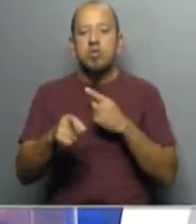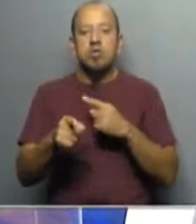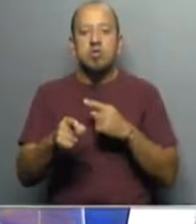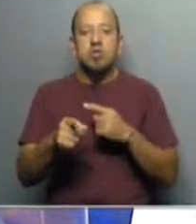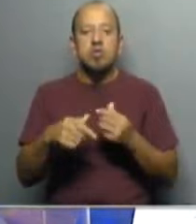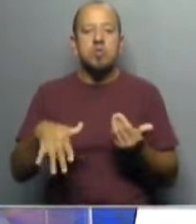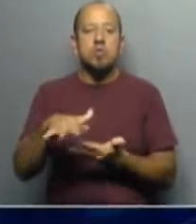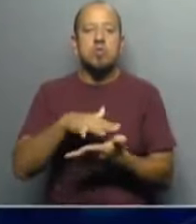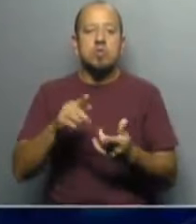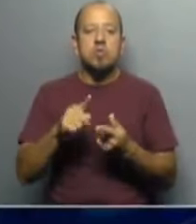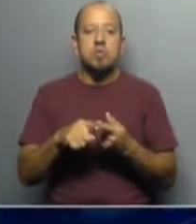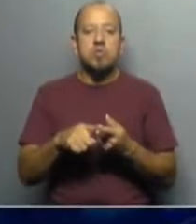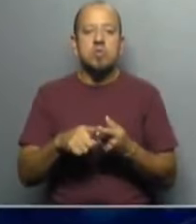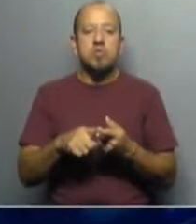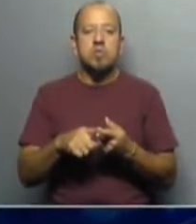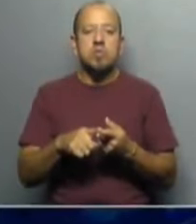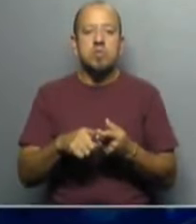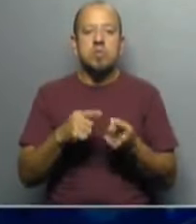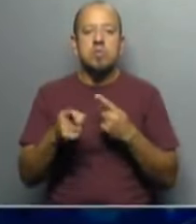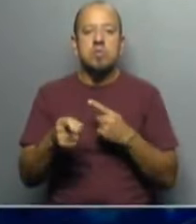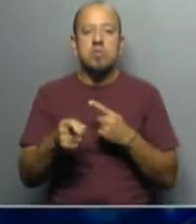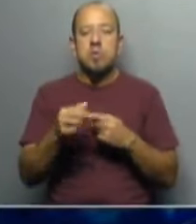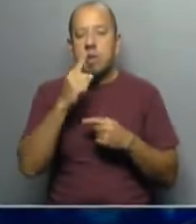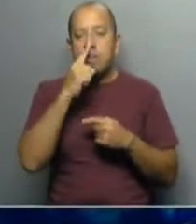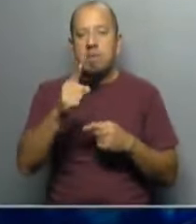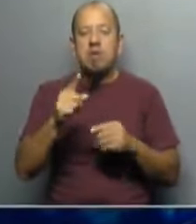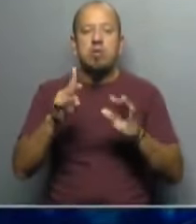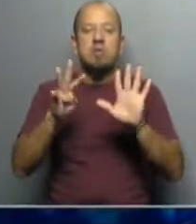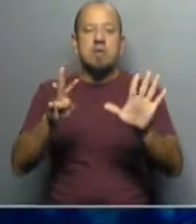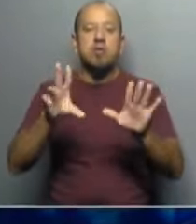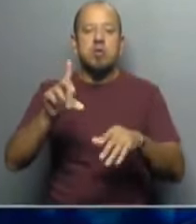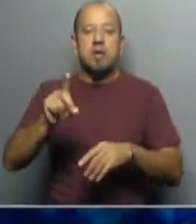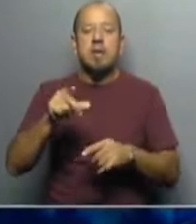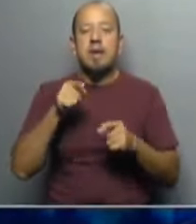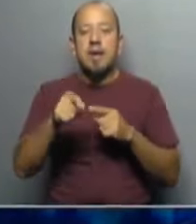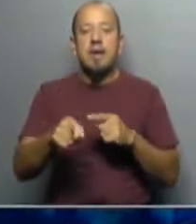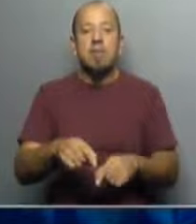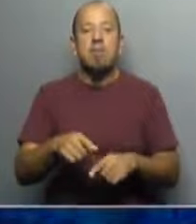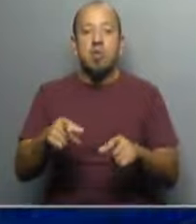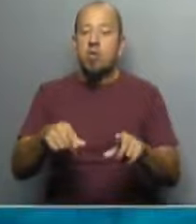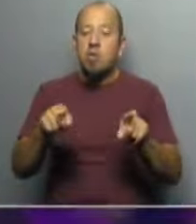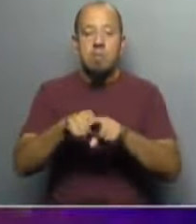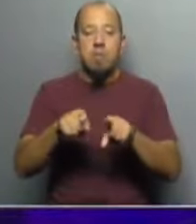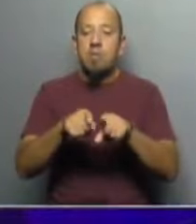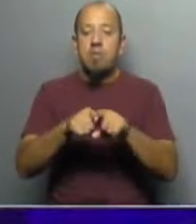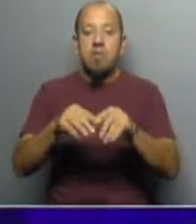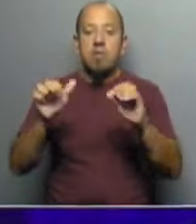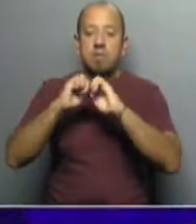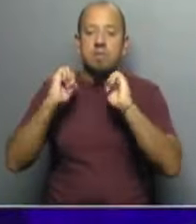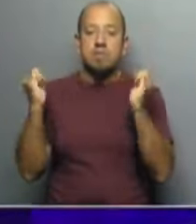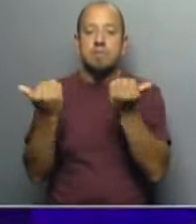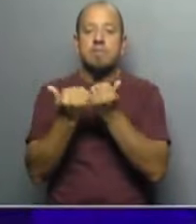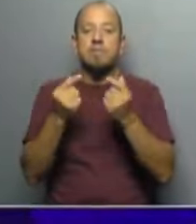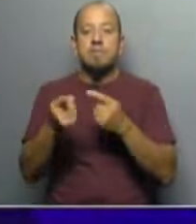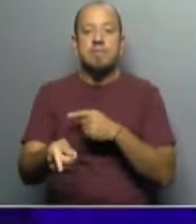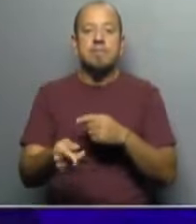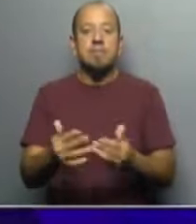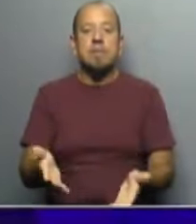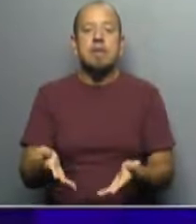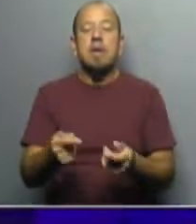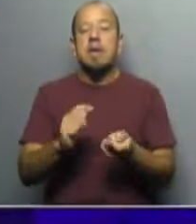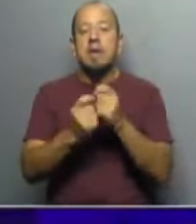el parque, sacó de que en 1930, el mismo año que se inauguró el Estadio Centenario, pasó de llamarse Parque de los Aliados a